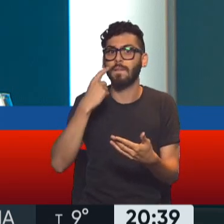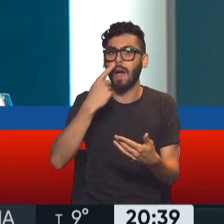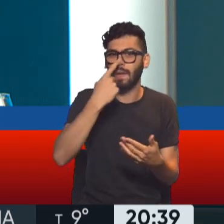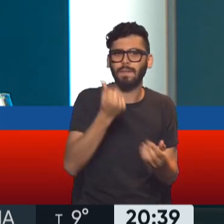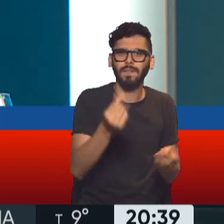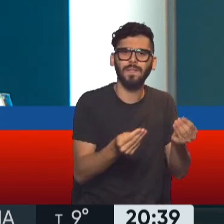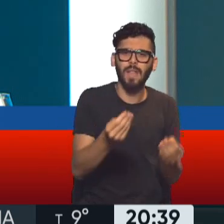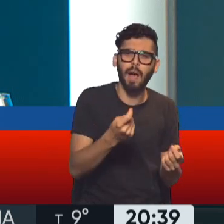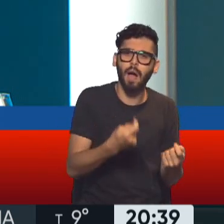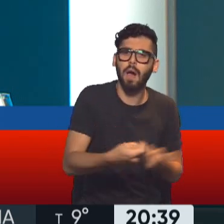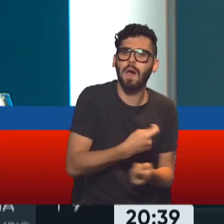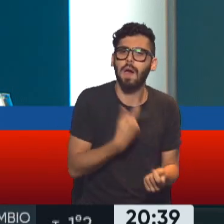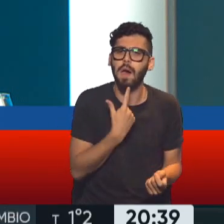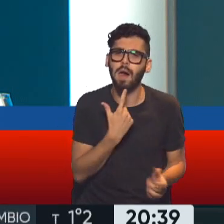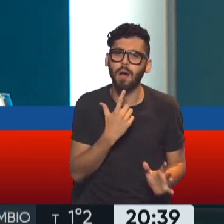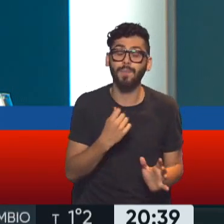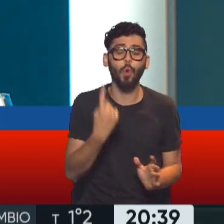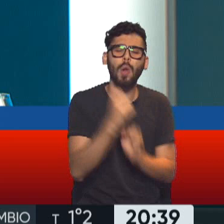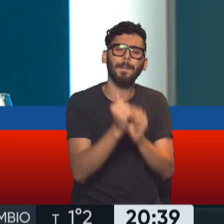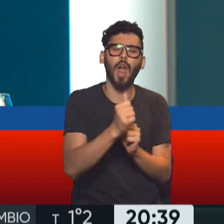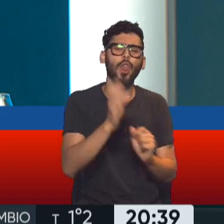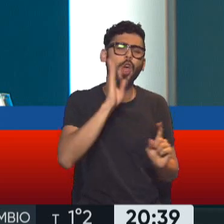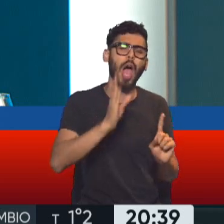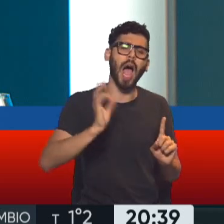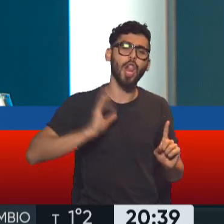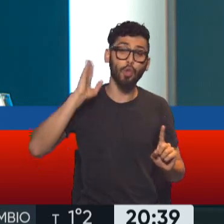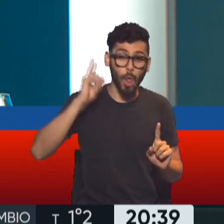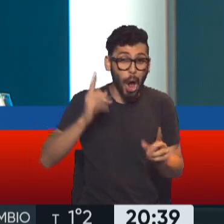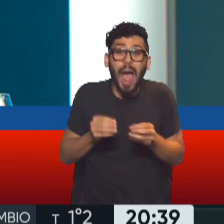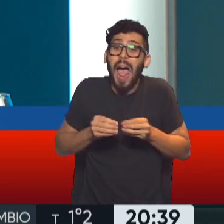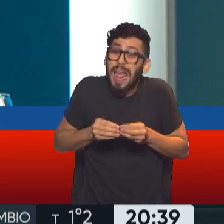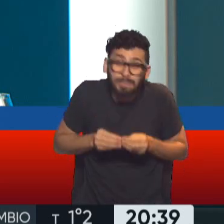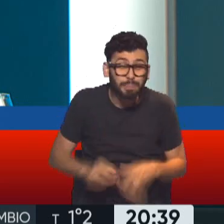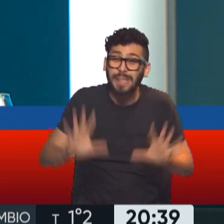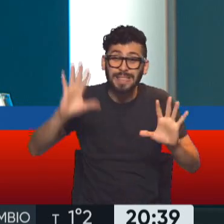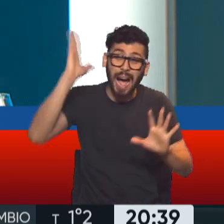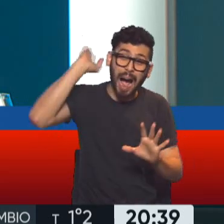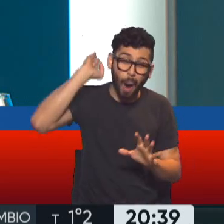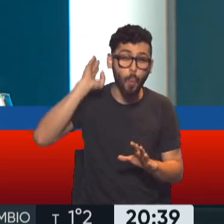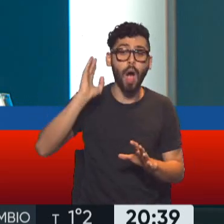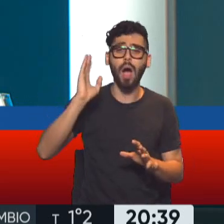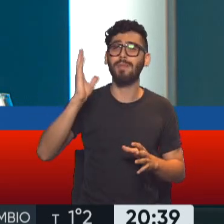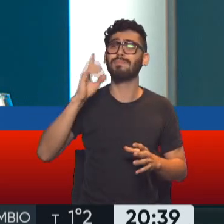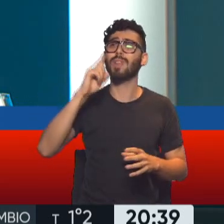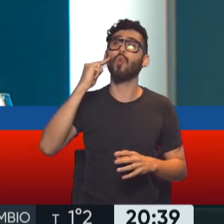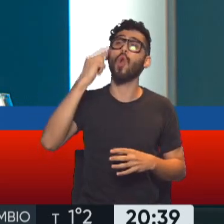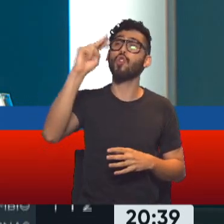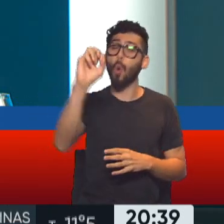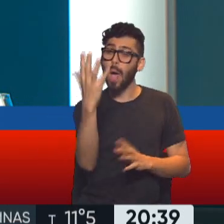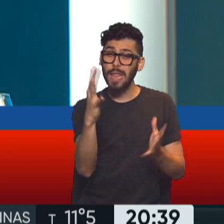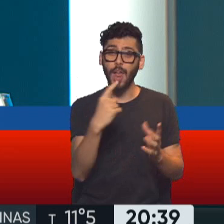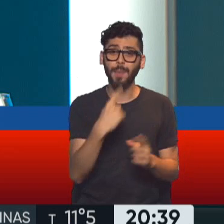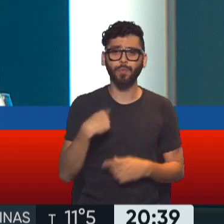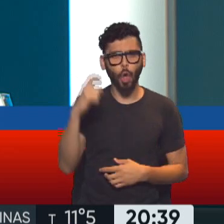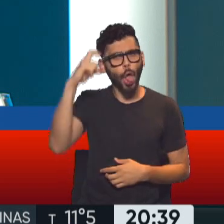lo explicó una vez un empresario en Estados Unidos hace muchos, cuando esto apenas empezaba, ¿verdad? Al comienzo de los 90. Dice, si yo tengo